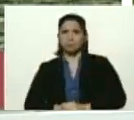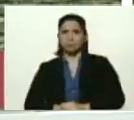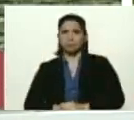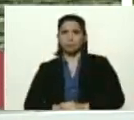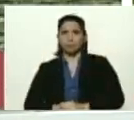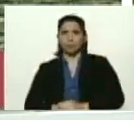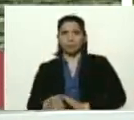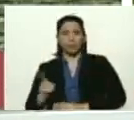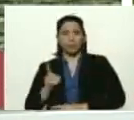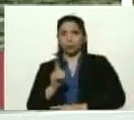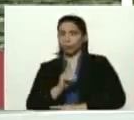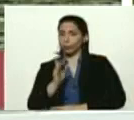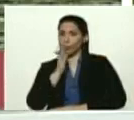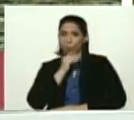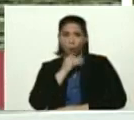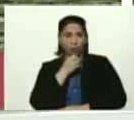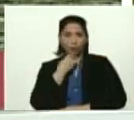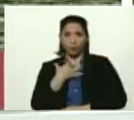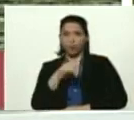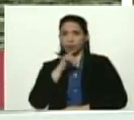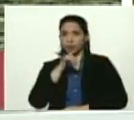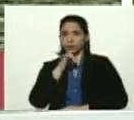No son buenas noticias.